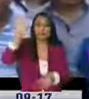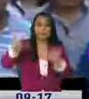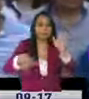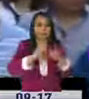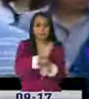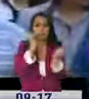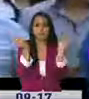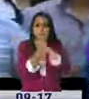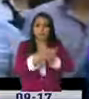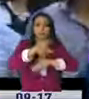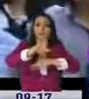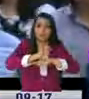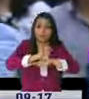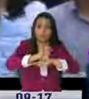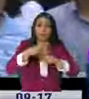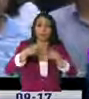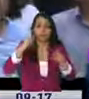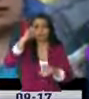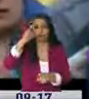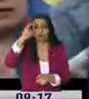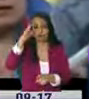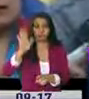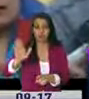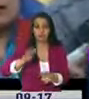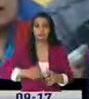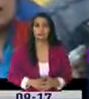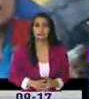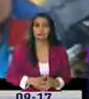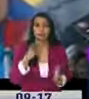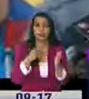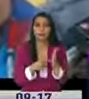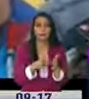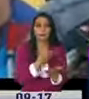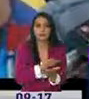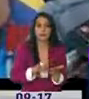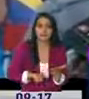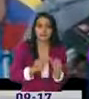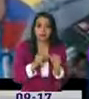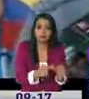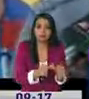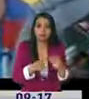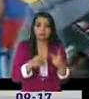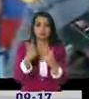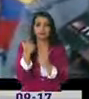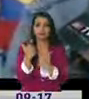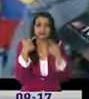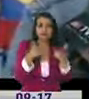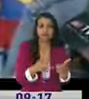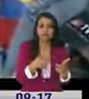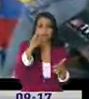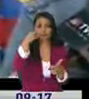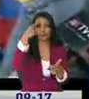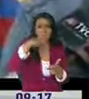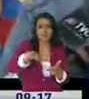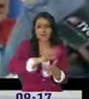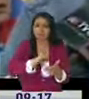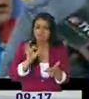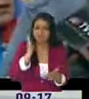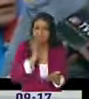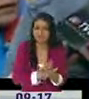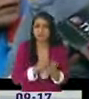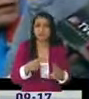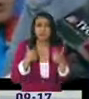cambios hechos en el anterior régimen, señalan. Definida el hecho que las Fuerzas Armadas puedan actuar como guardia pretoriana del Ejecutivo. Y